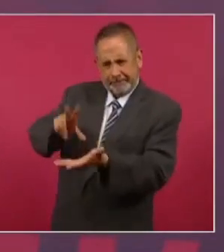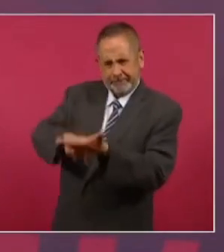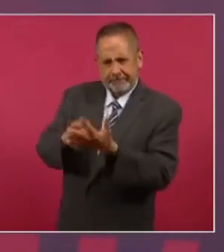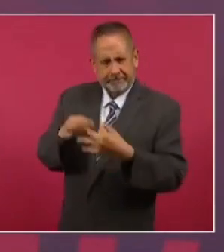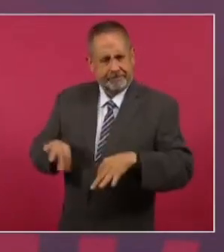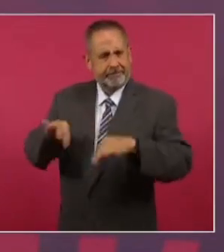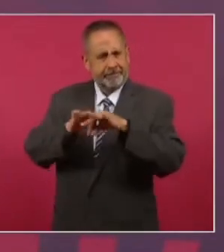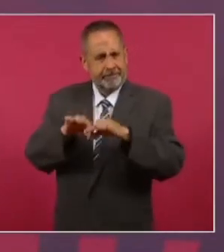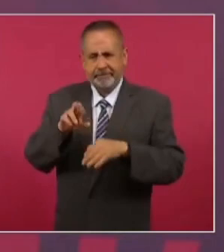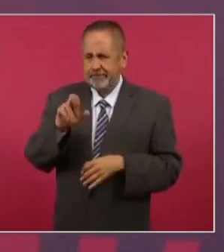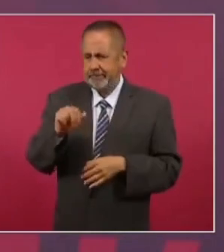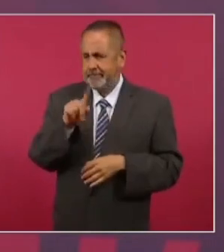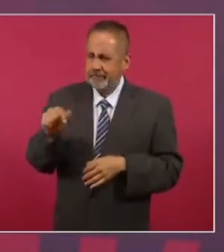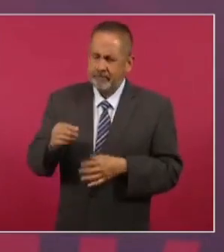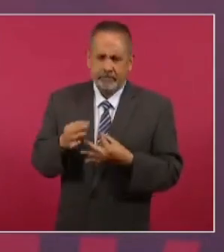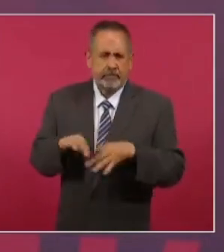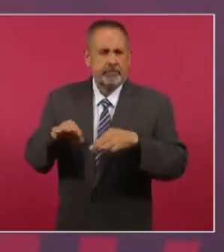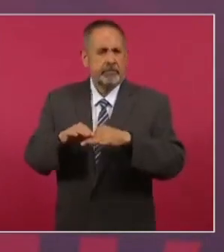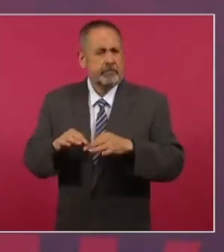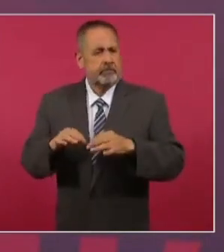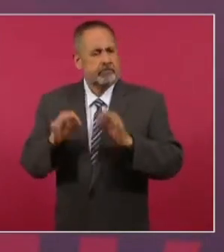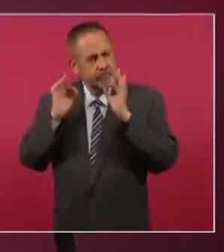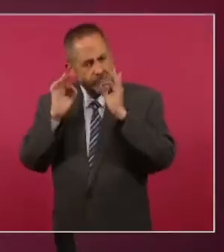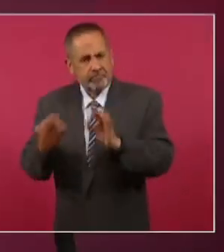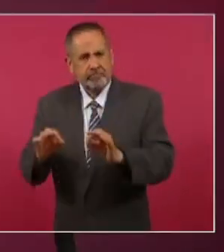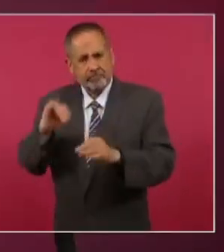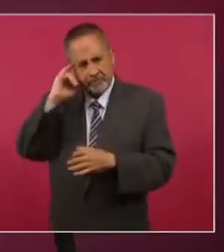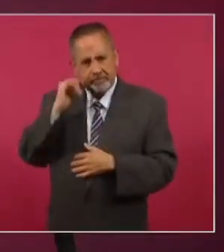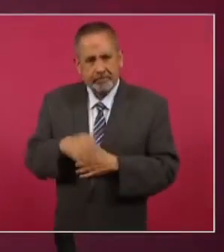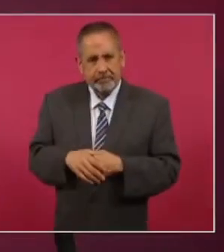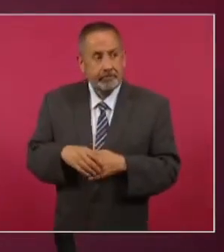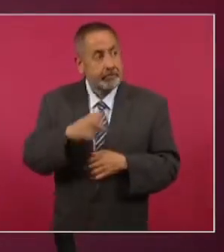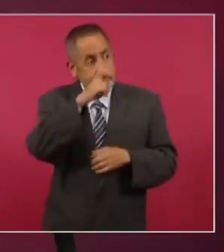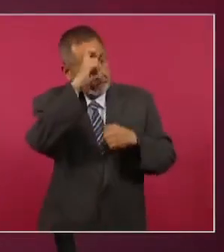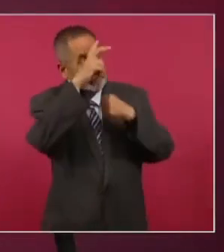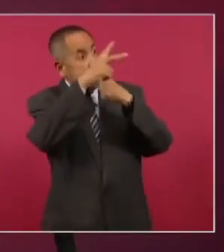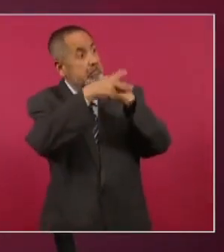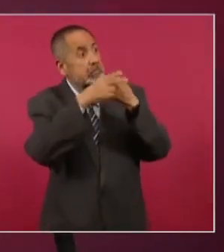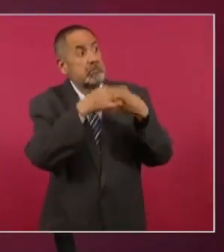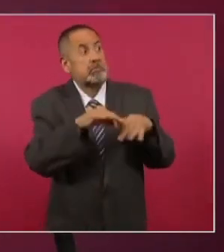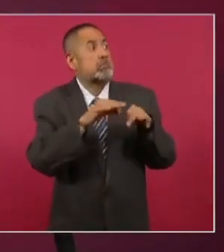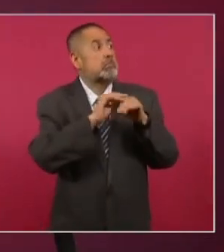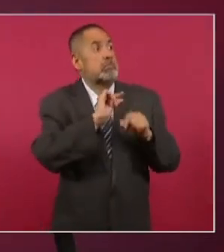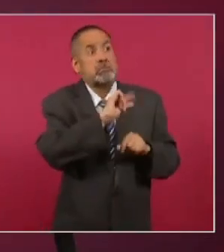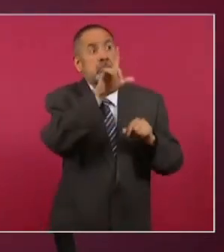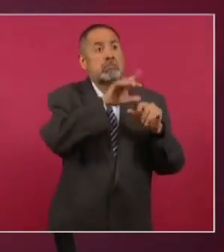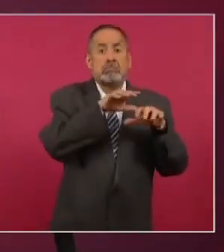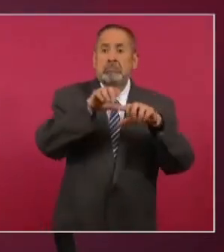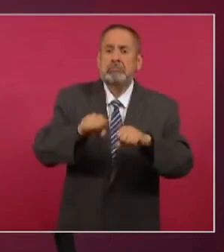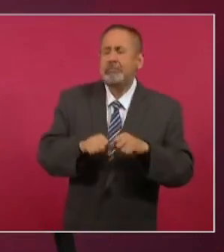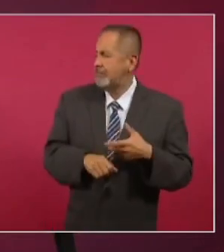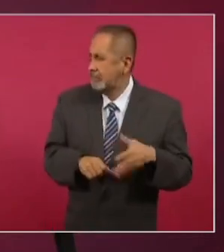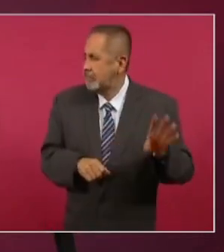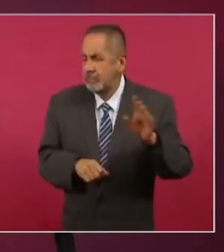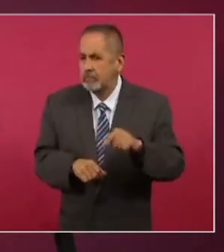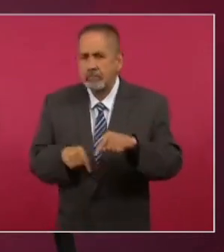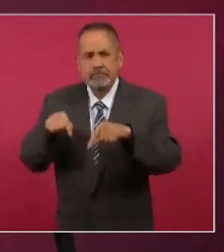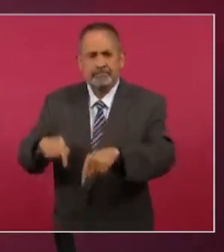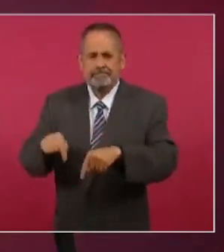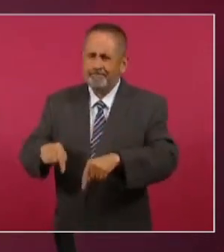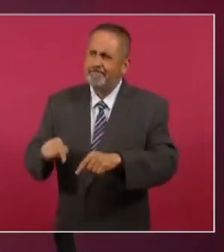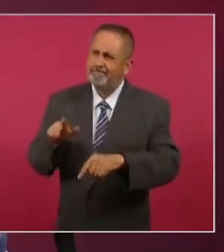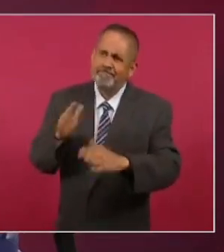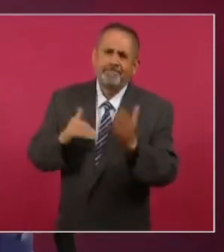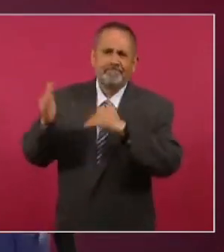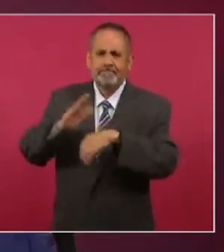el supuesto de que de Europa nos trajeron la civilización y de